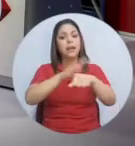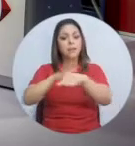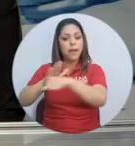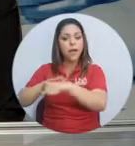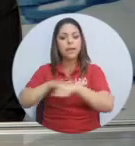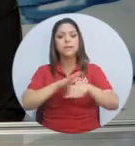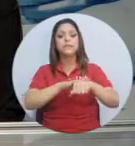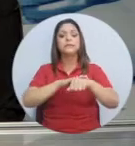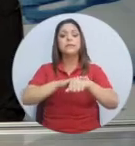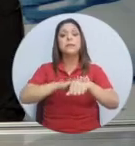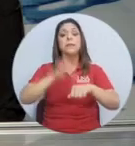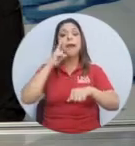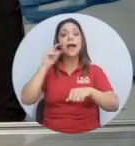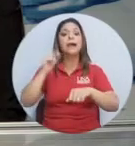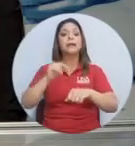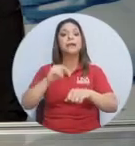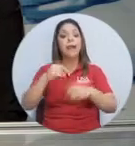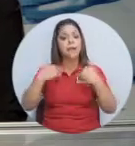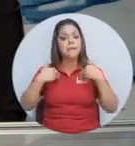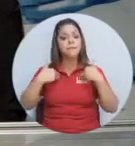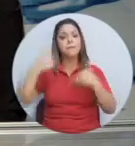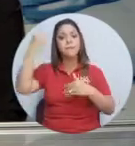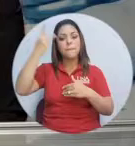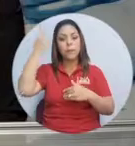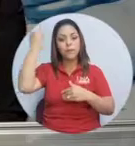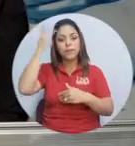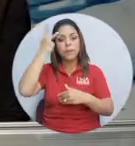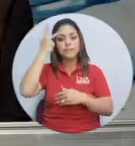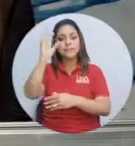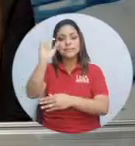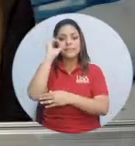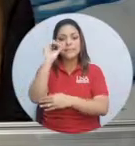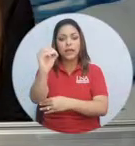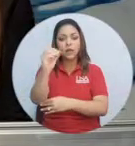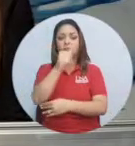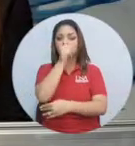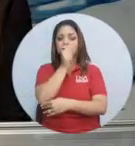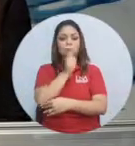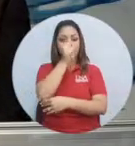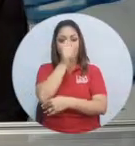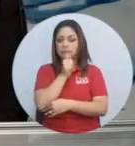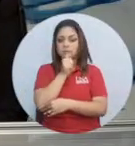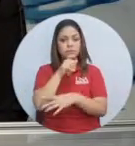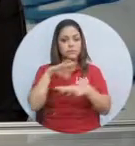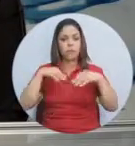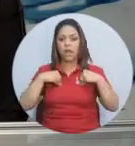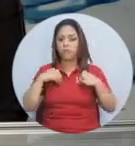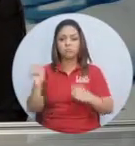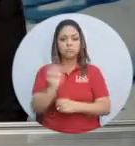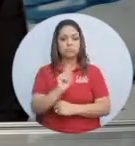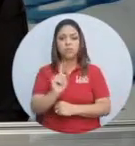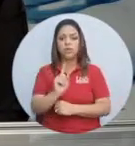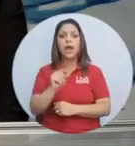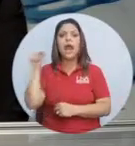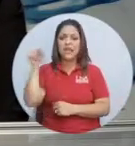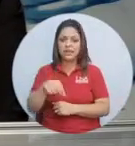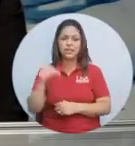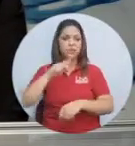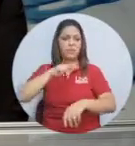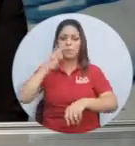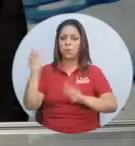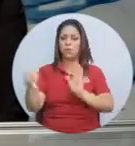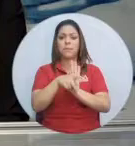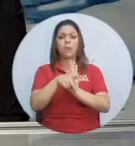tolerancia, protocolos de actuación, formas para informar y difundir que aquí no se permite, que aquí